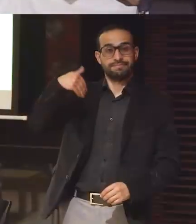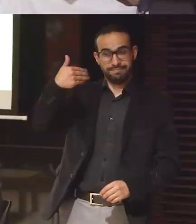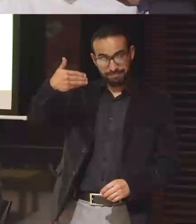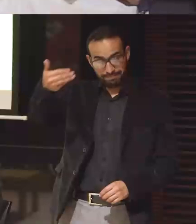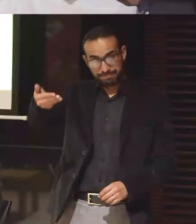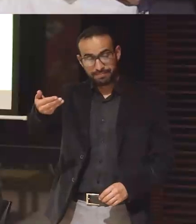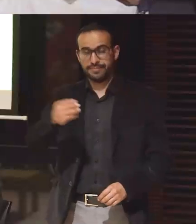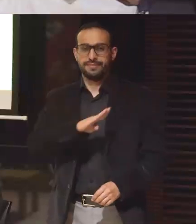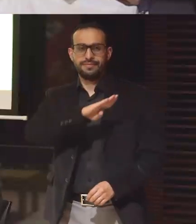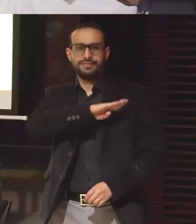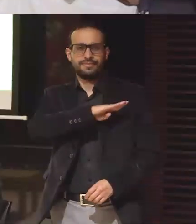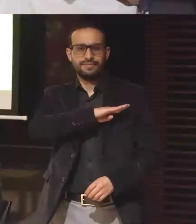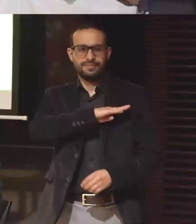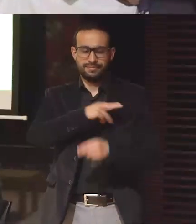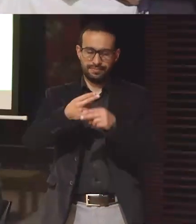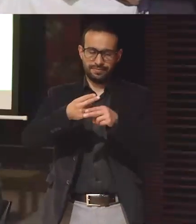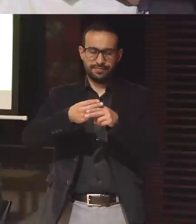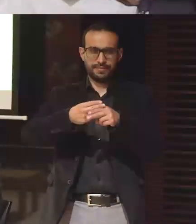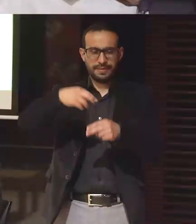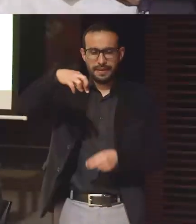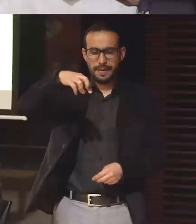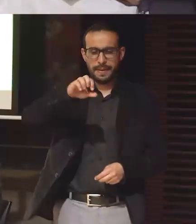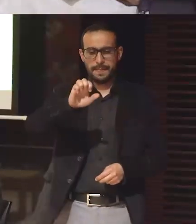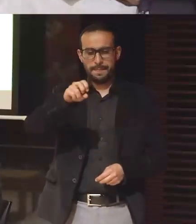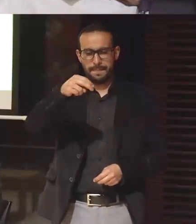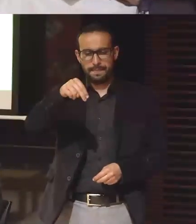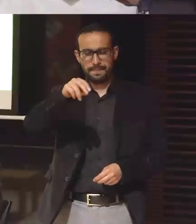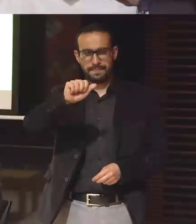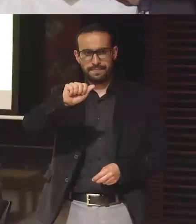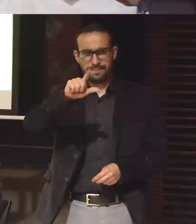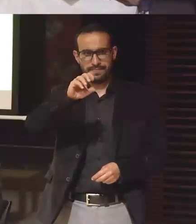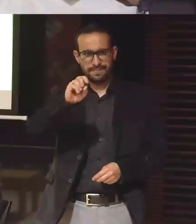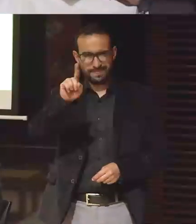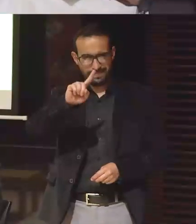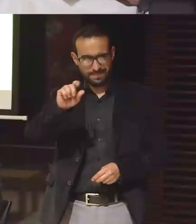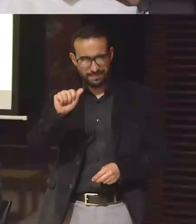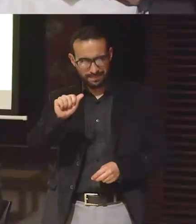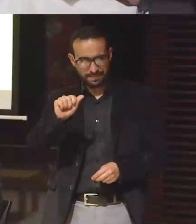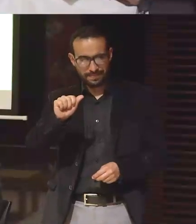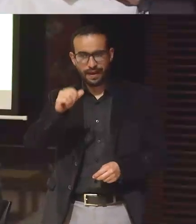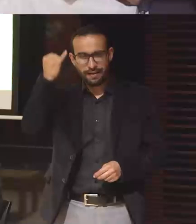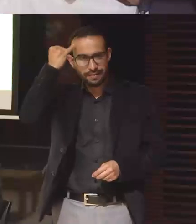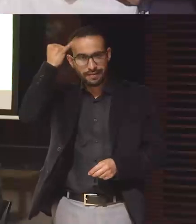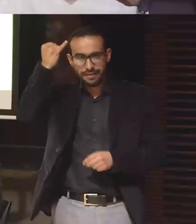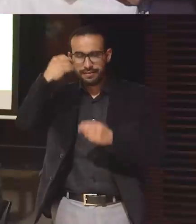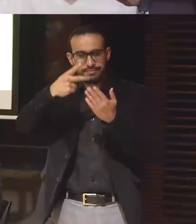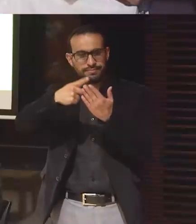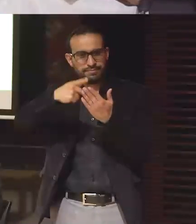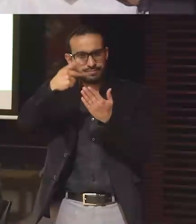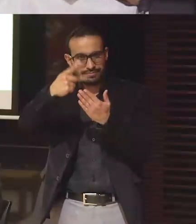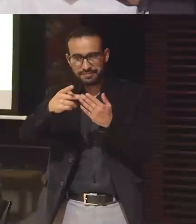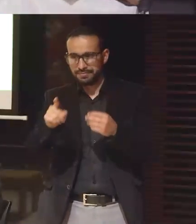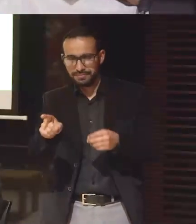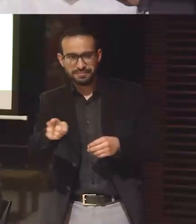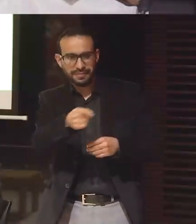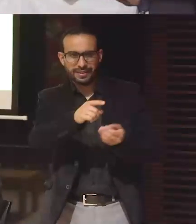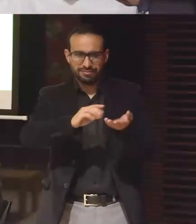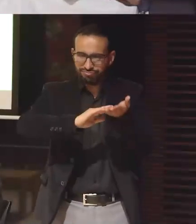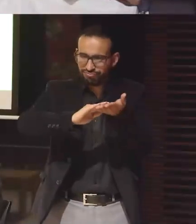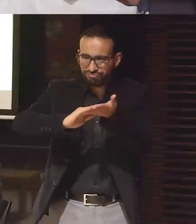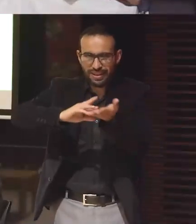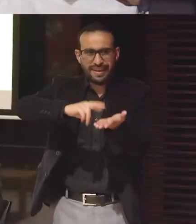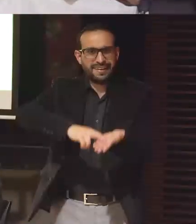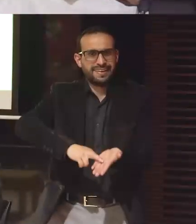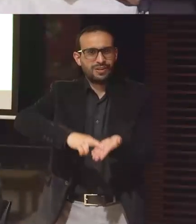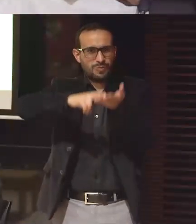parte de este espacio. Una vez recuperados los predios que quedan detrás de la facultad, después detrás de la flauta y todo esto, que era lo que